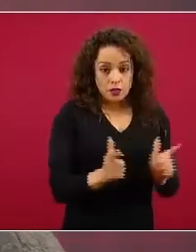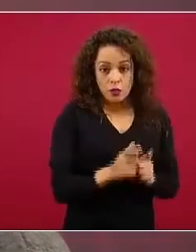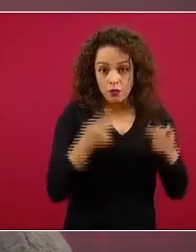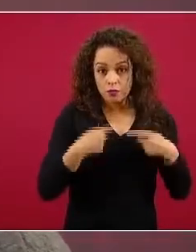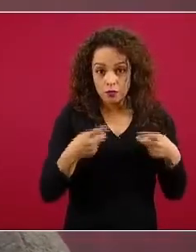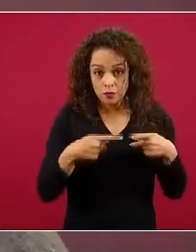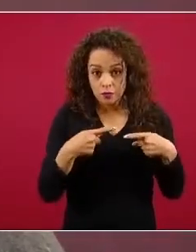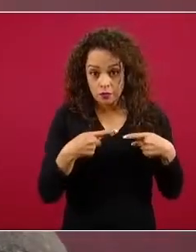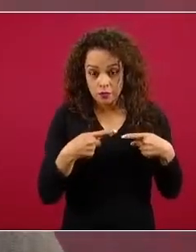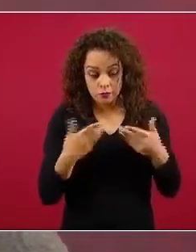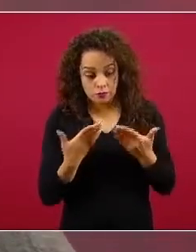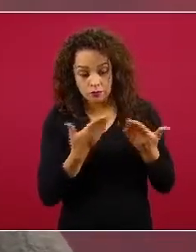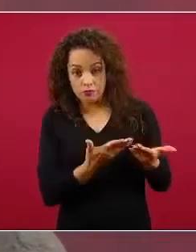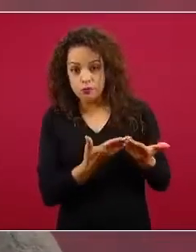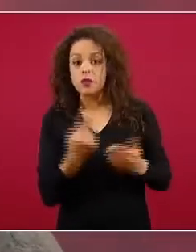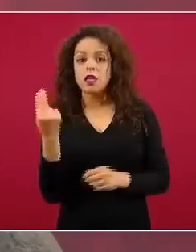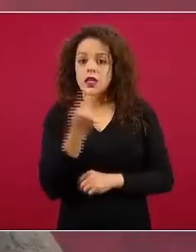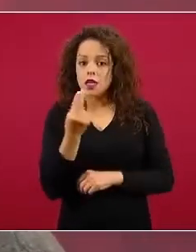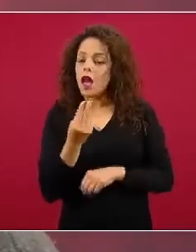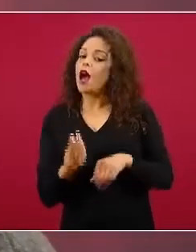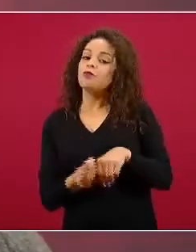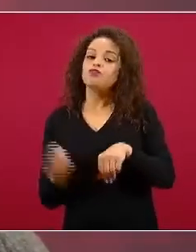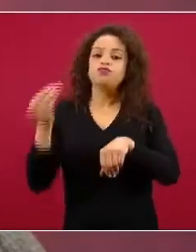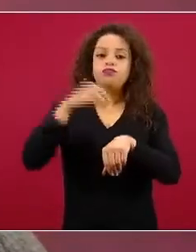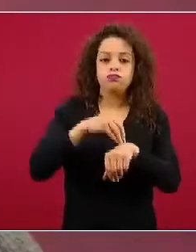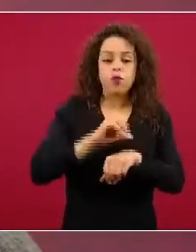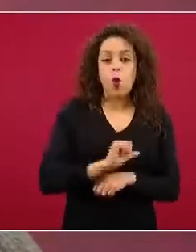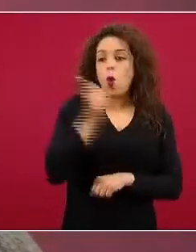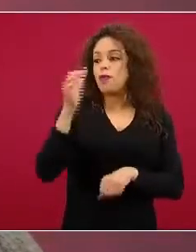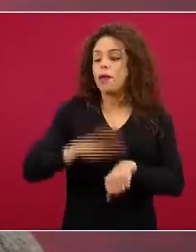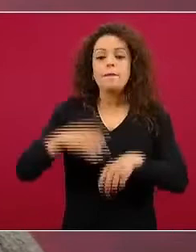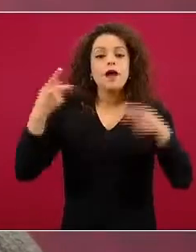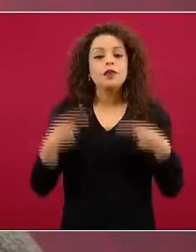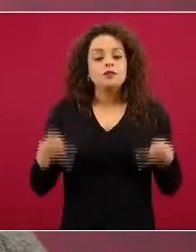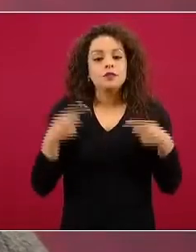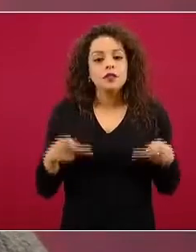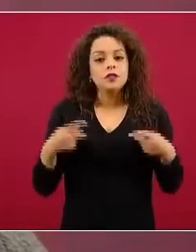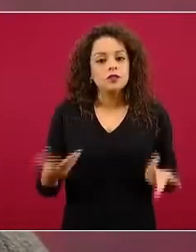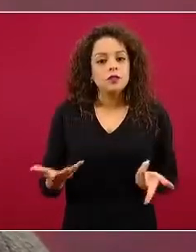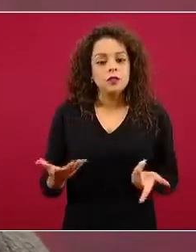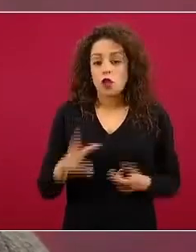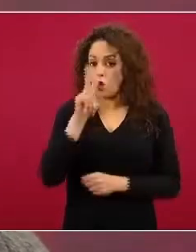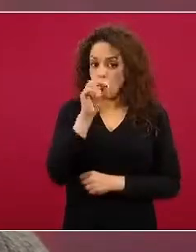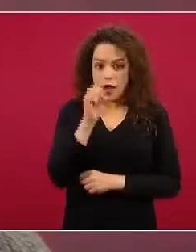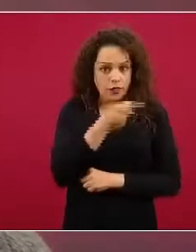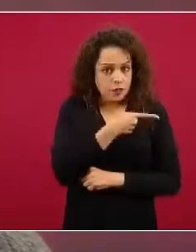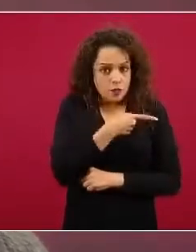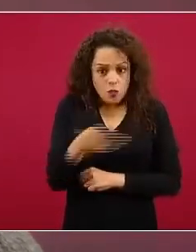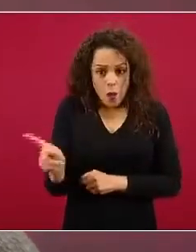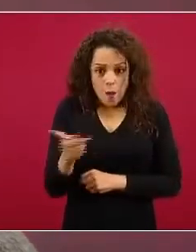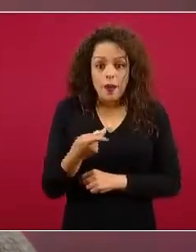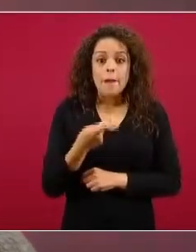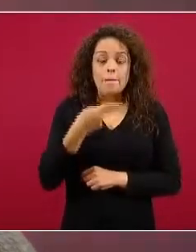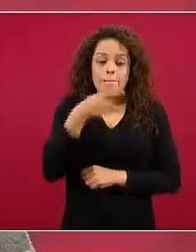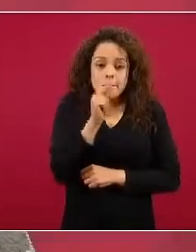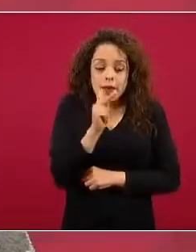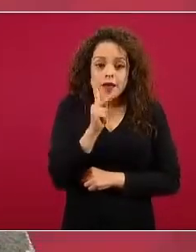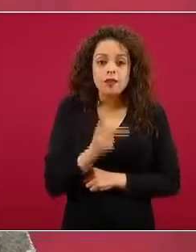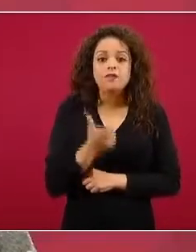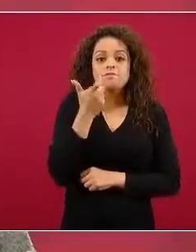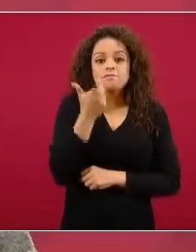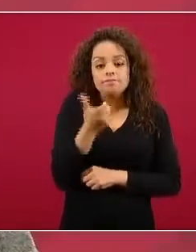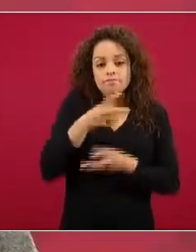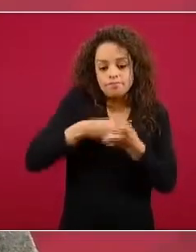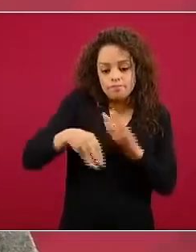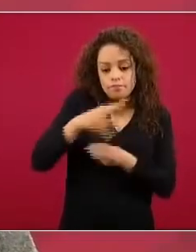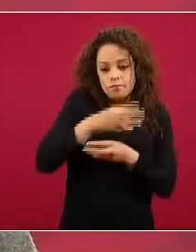condiciones de pobreza hay que agregarle otras personas que no están en condiciones de pobreza, pero que viven al día. Viven